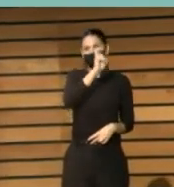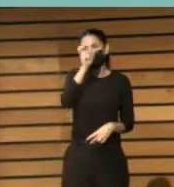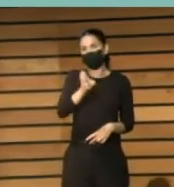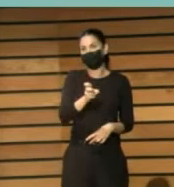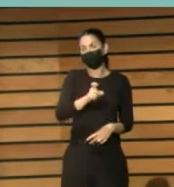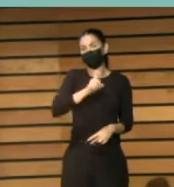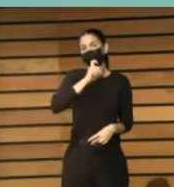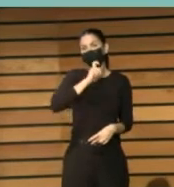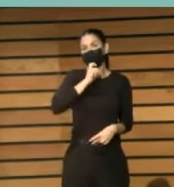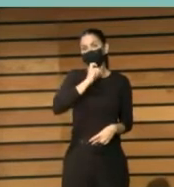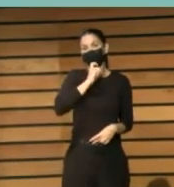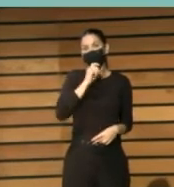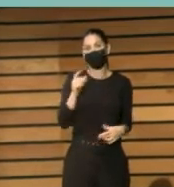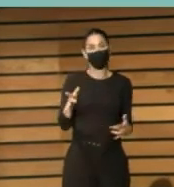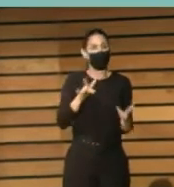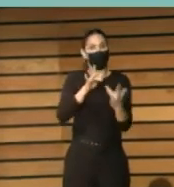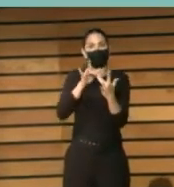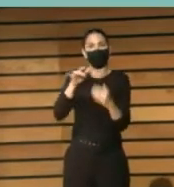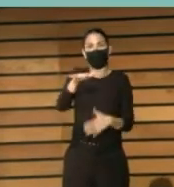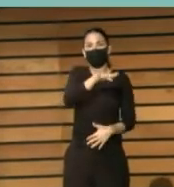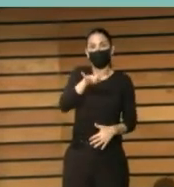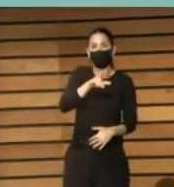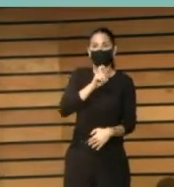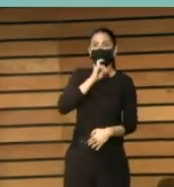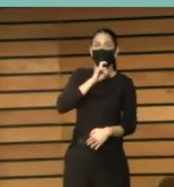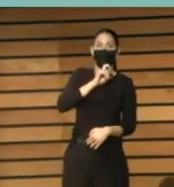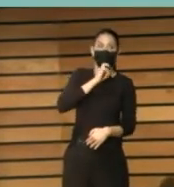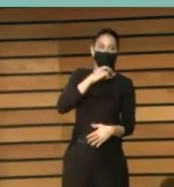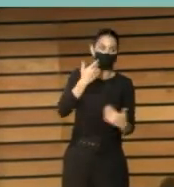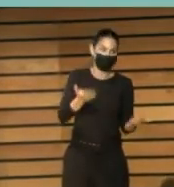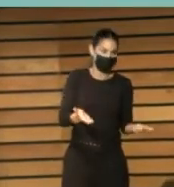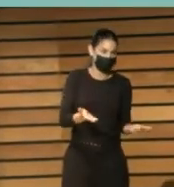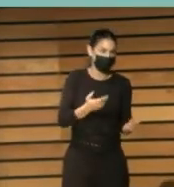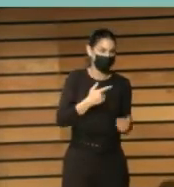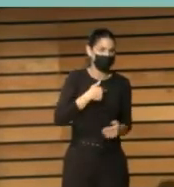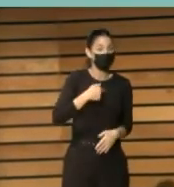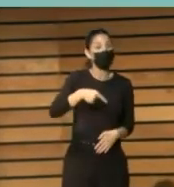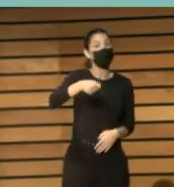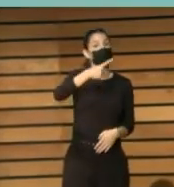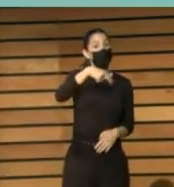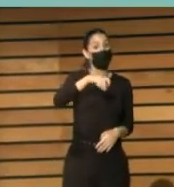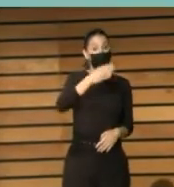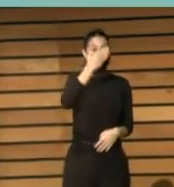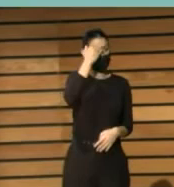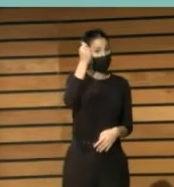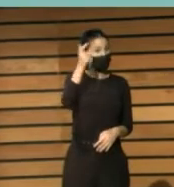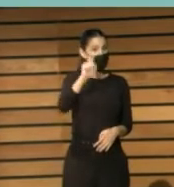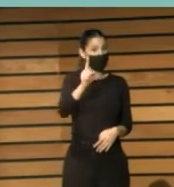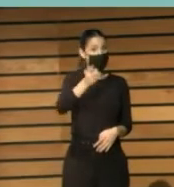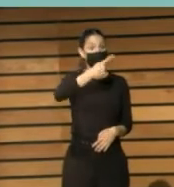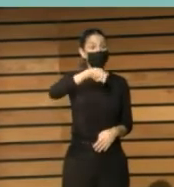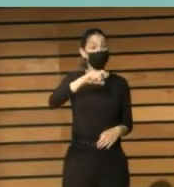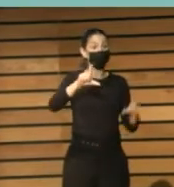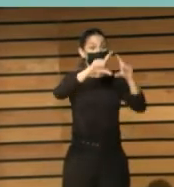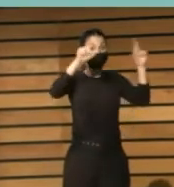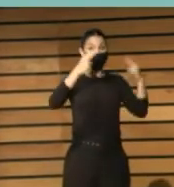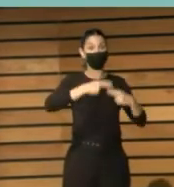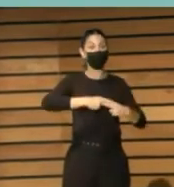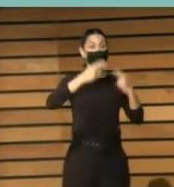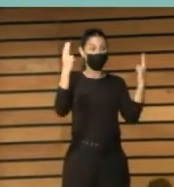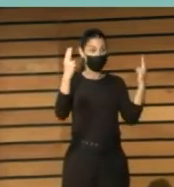para poner un poquito ahí el dedo, no olvidemos que somos una institución cultural y que tenemos un público